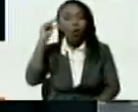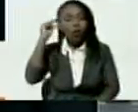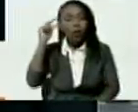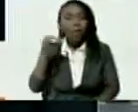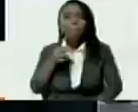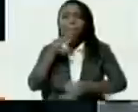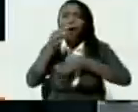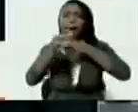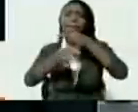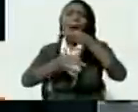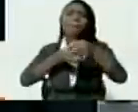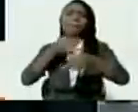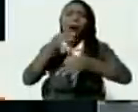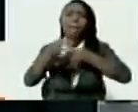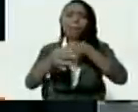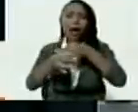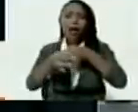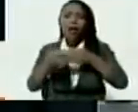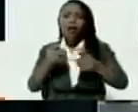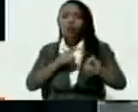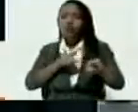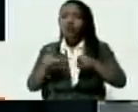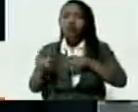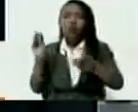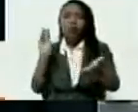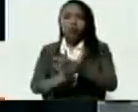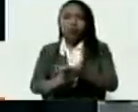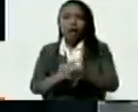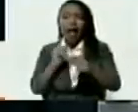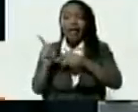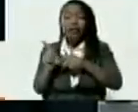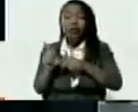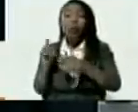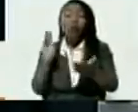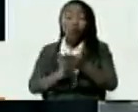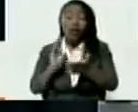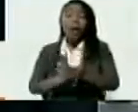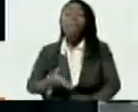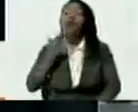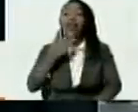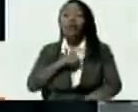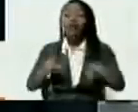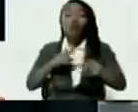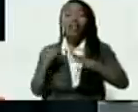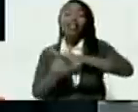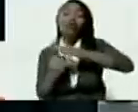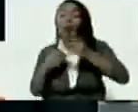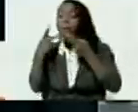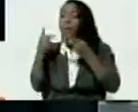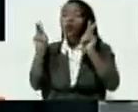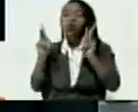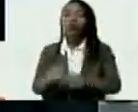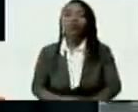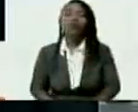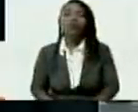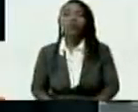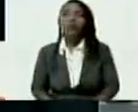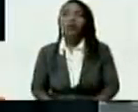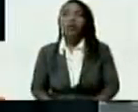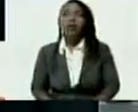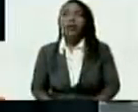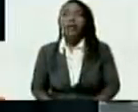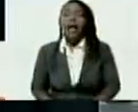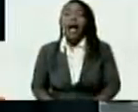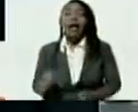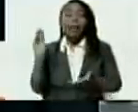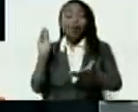para establecer coordinaciones. Hay que establecer coordinaciones con instituciones públicas. Hay que